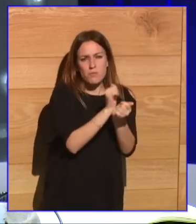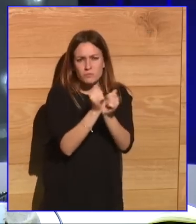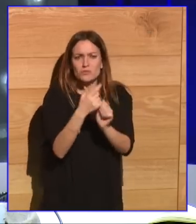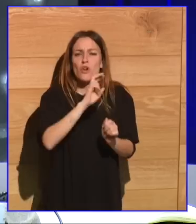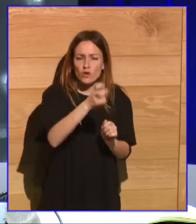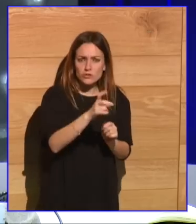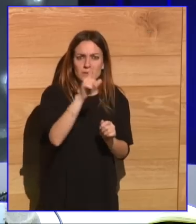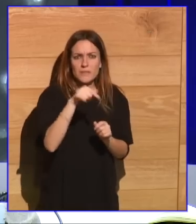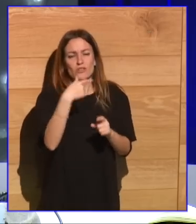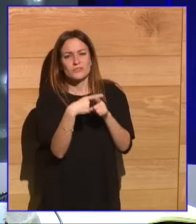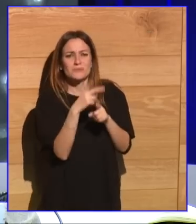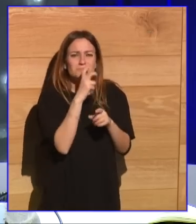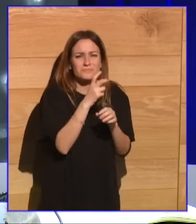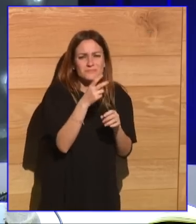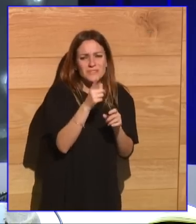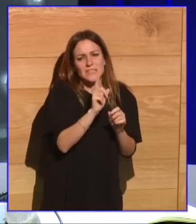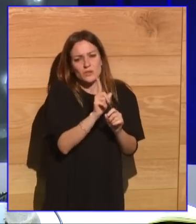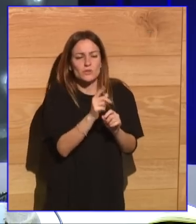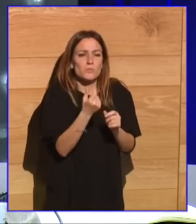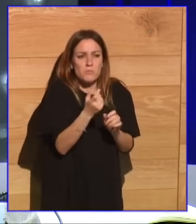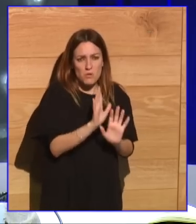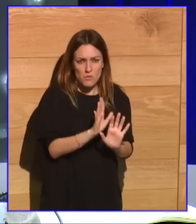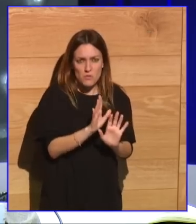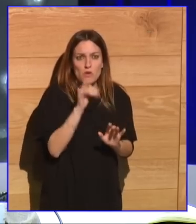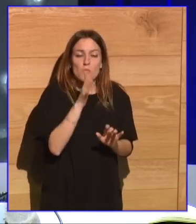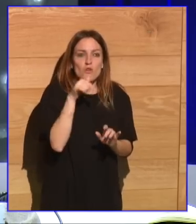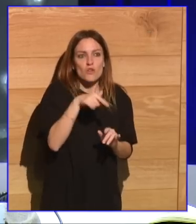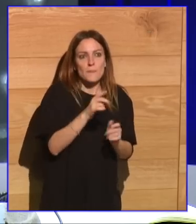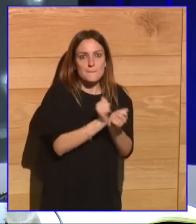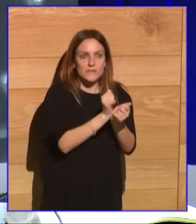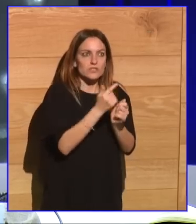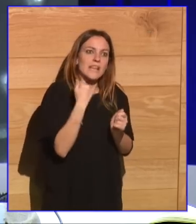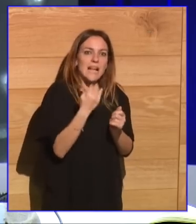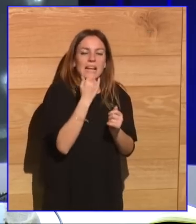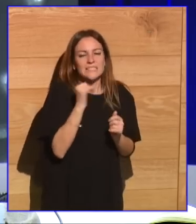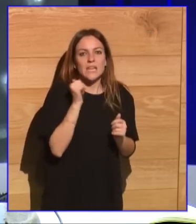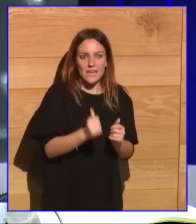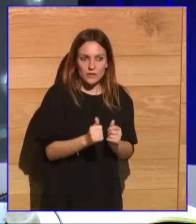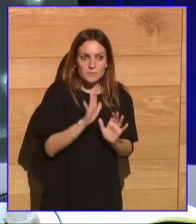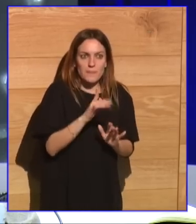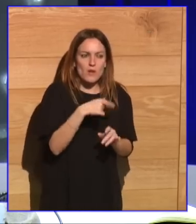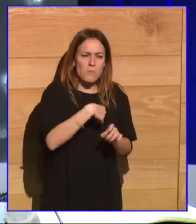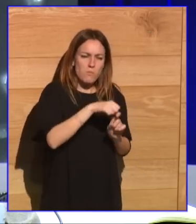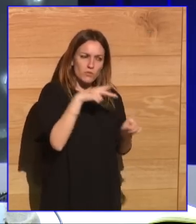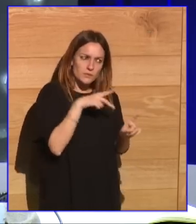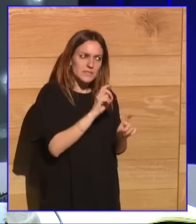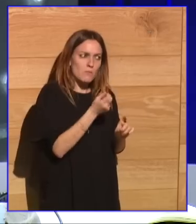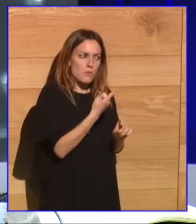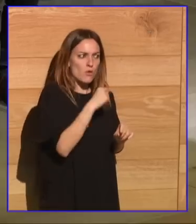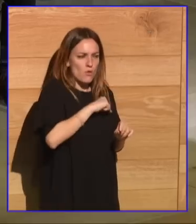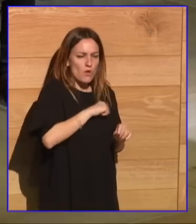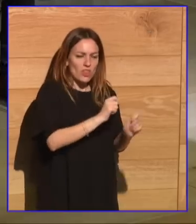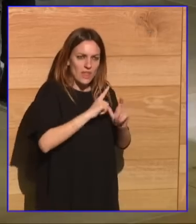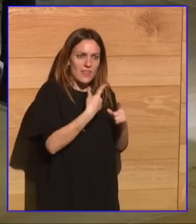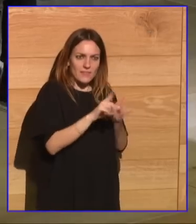tan terribles dentro de lo que cabe, son la nobleza casi de los presos, pero sí que percibes otro... Y curiosamente jugando Spielberg en